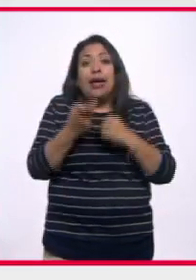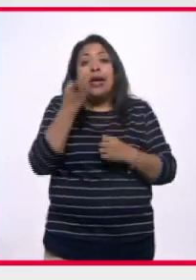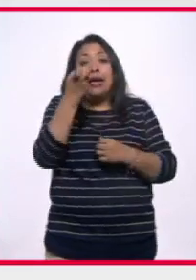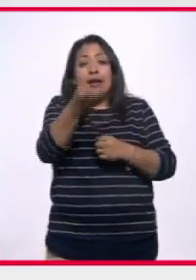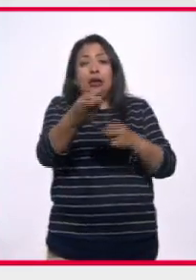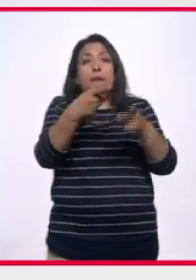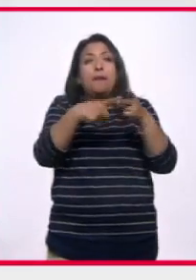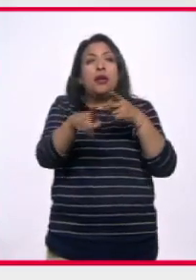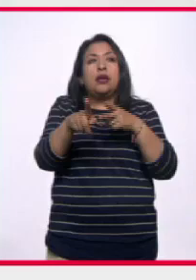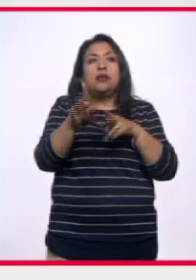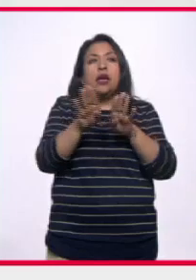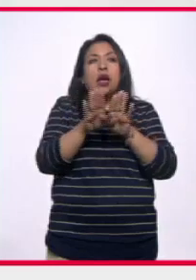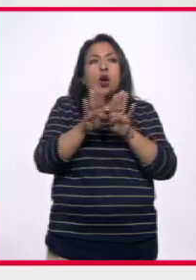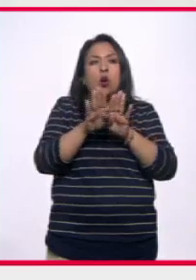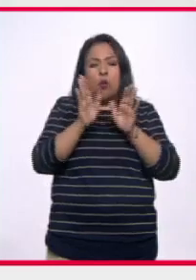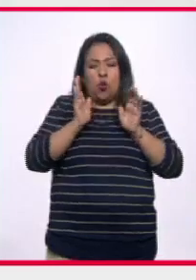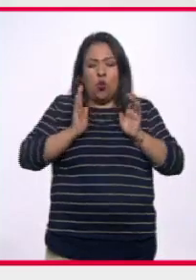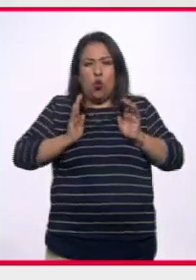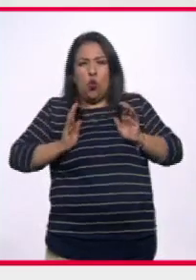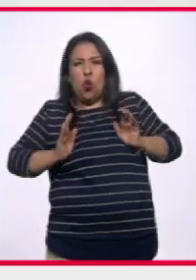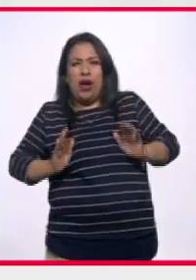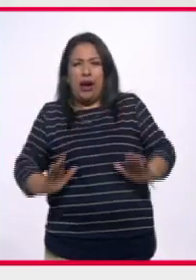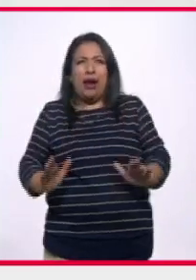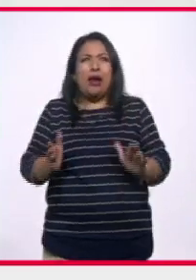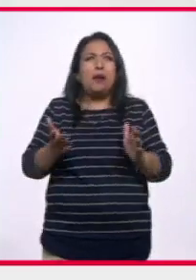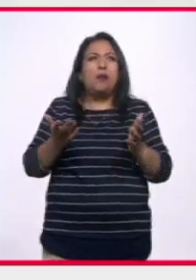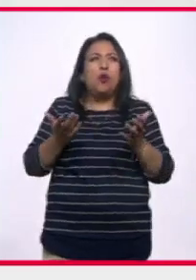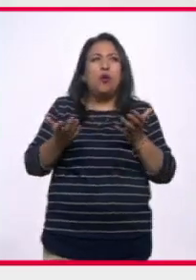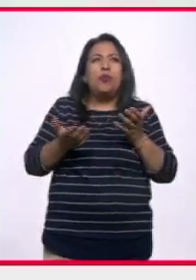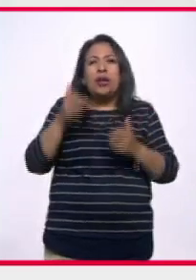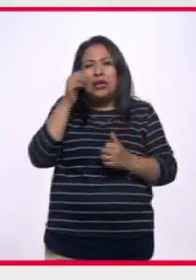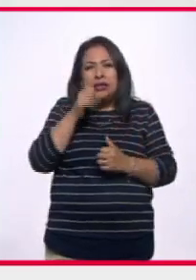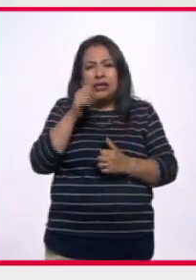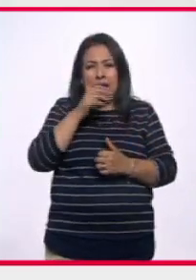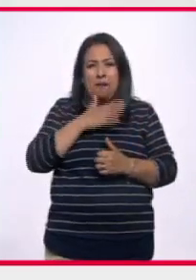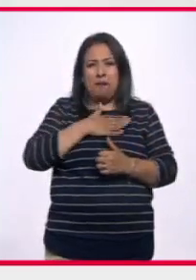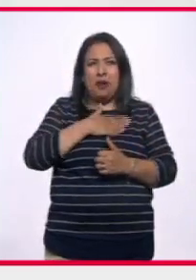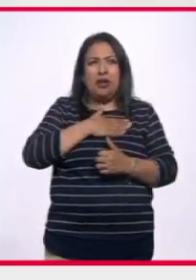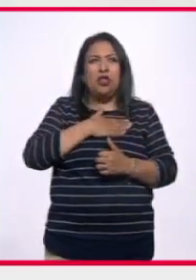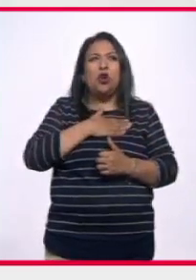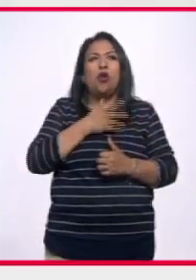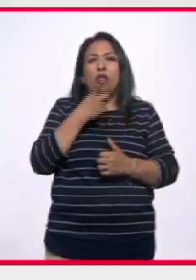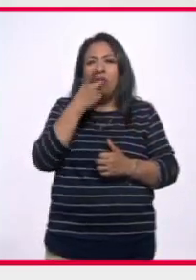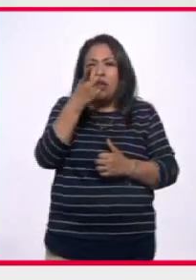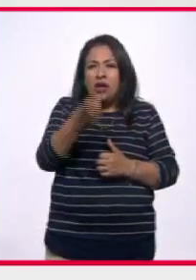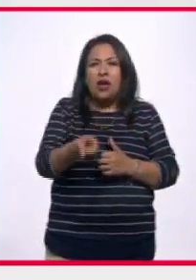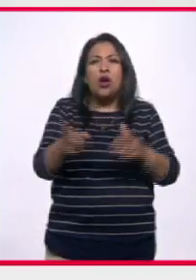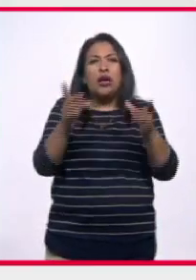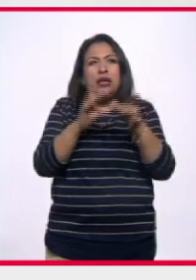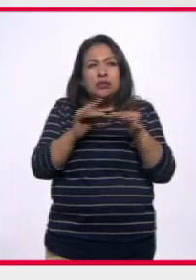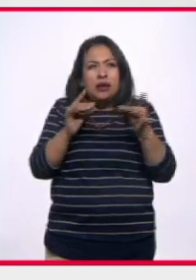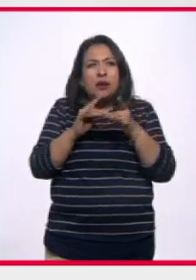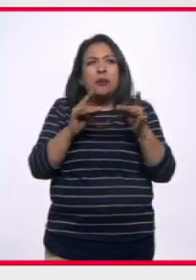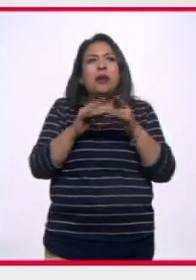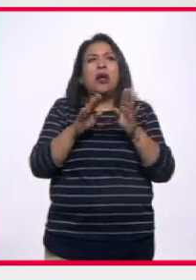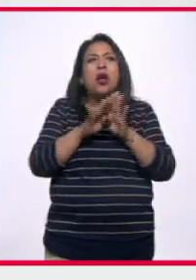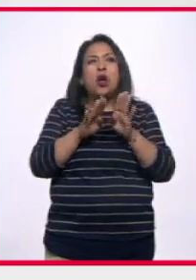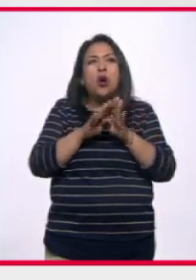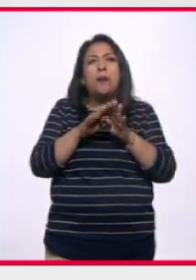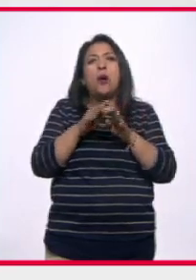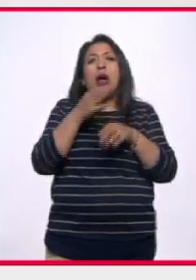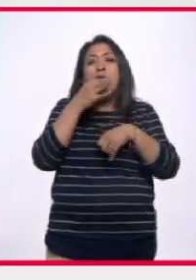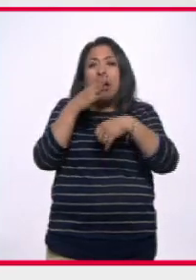entra una fisicalidad una corporalidad siempre estoy diciendo la alerta temprana para ciclones